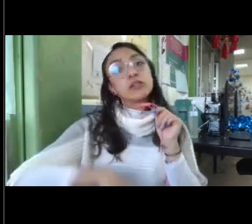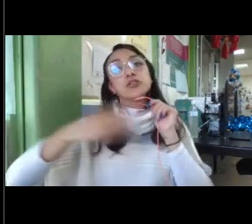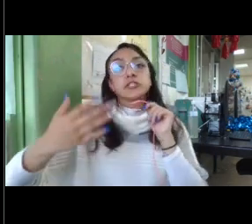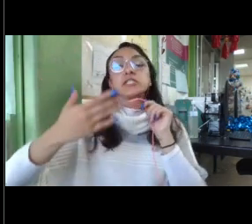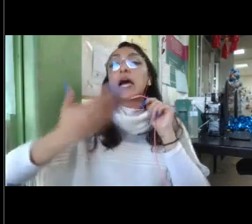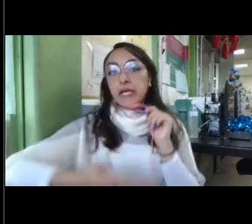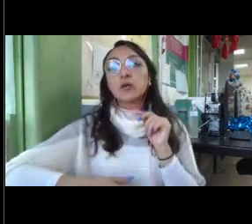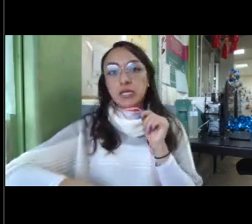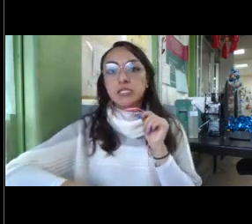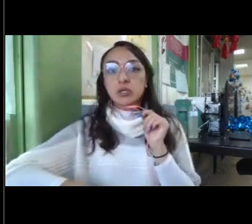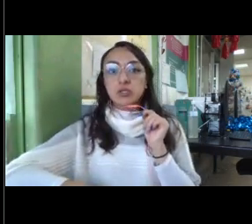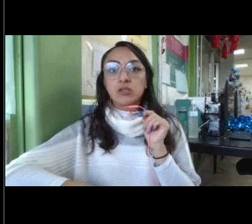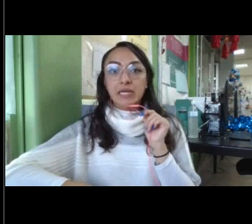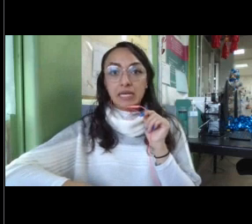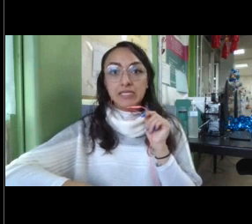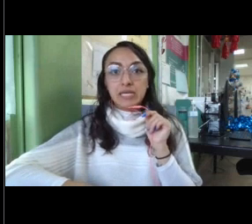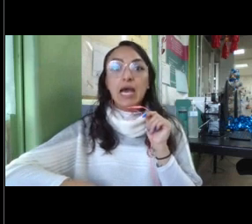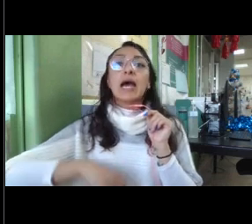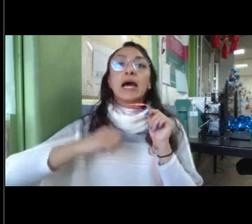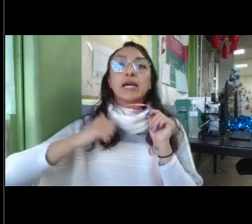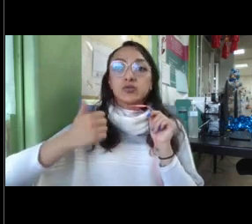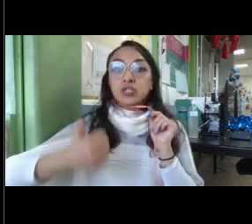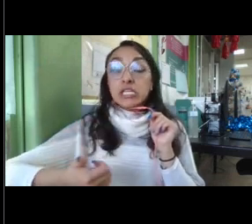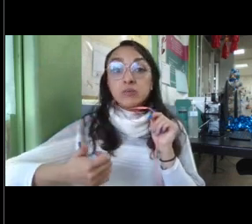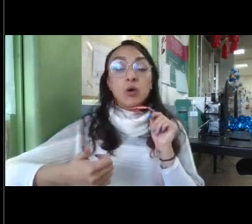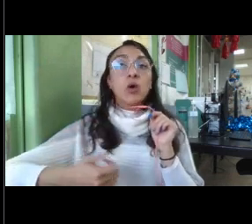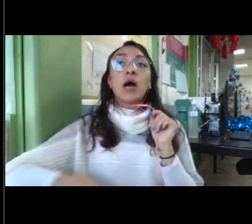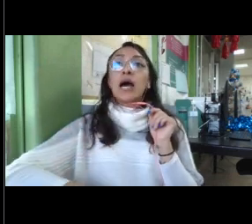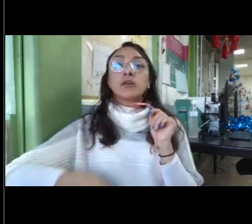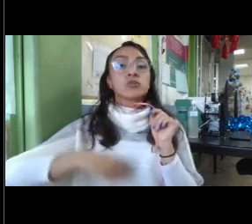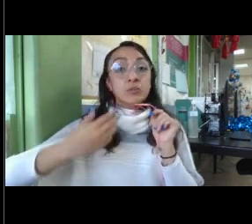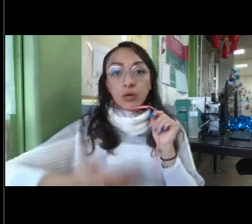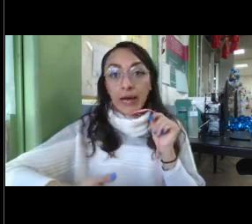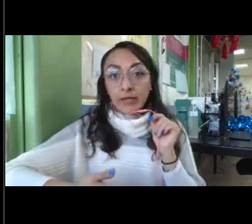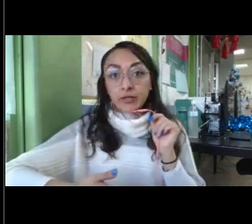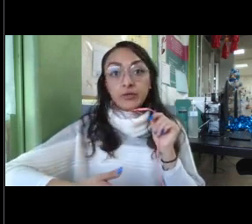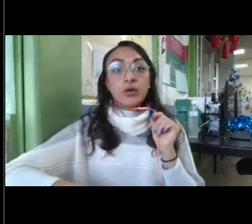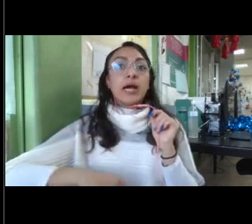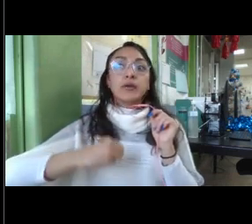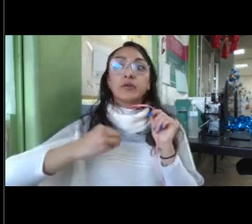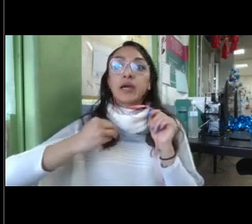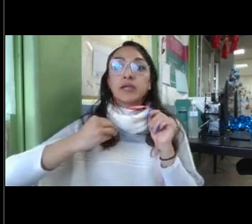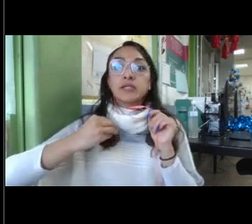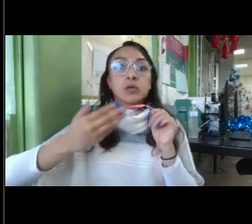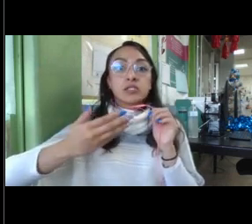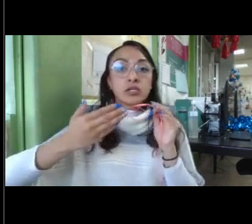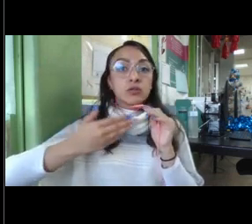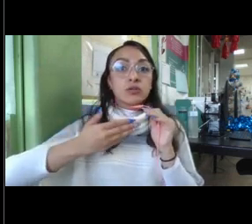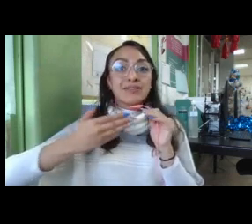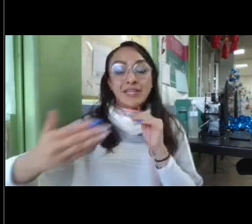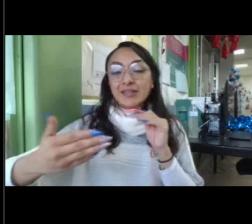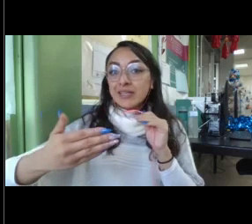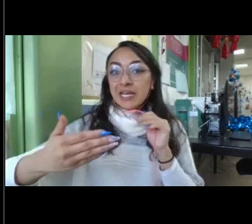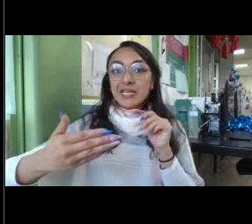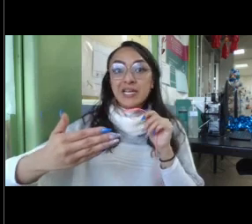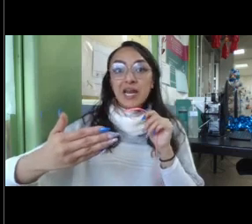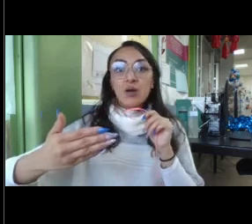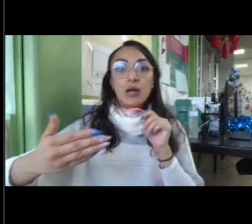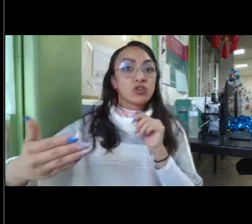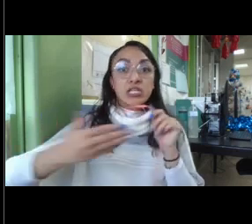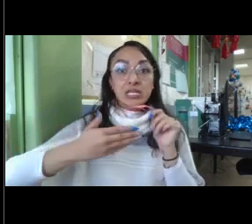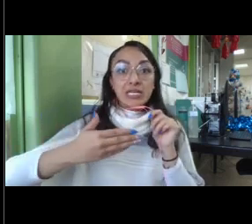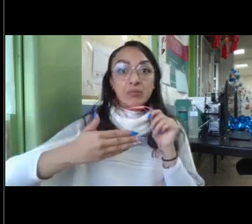rojo, entonces hay alguna situación de emergencia. Hay un sismo, hay un simulacro, hay una situación en donde tienen que